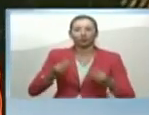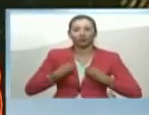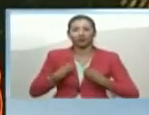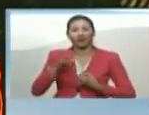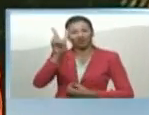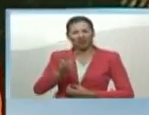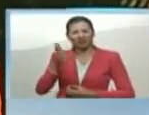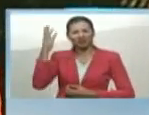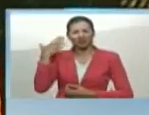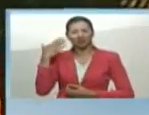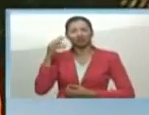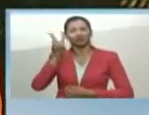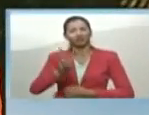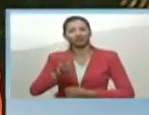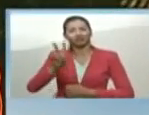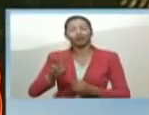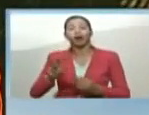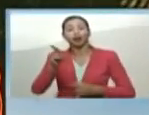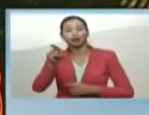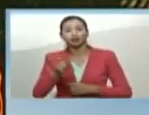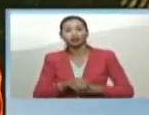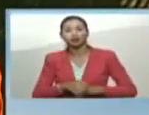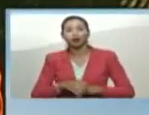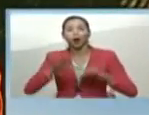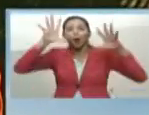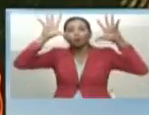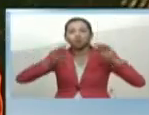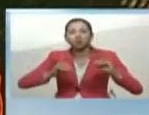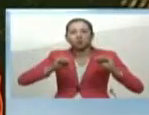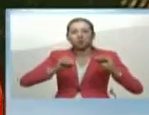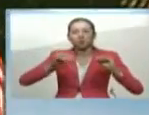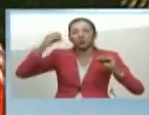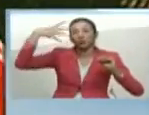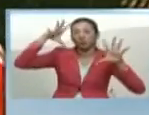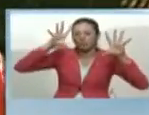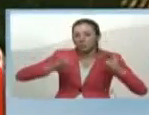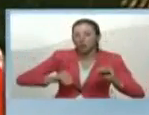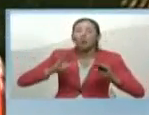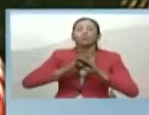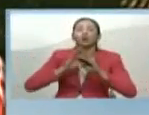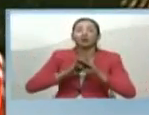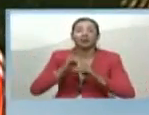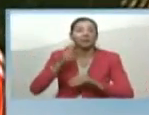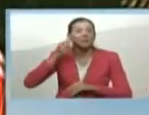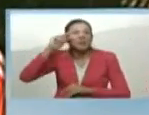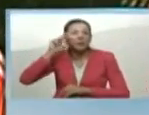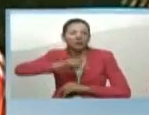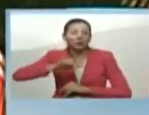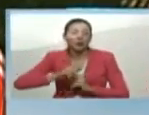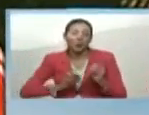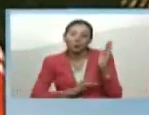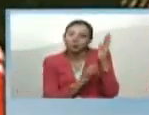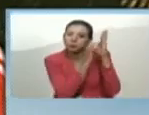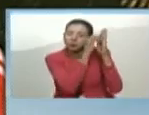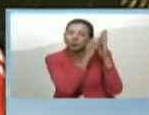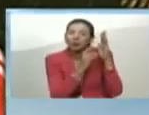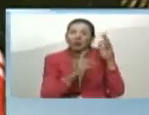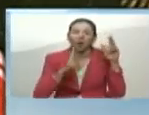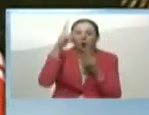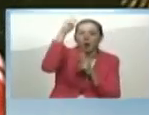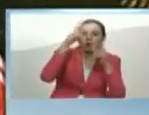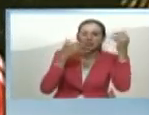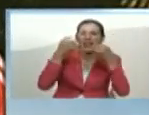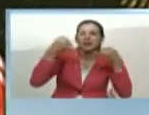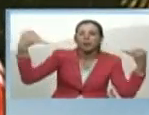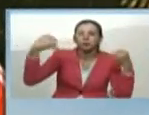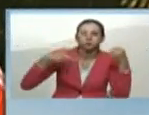parroquia del Valle y allí nos quitaron la luz por Sabotaje a tanquillas y cosas Los últimos 15 días siete